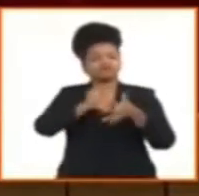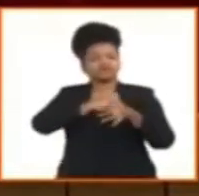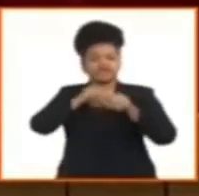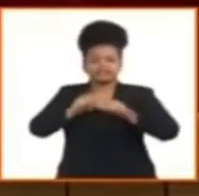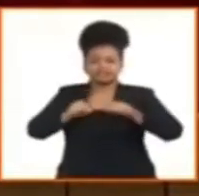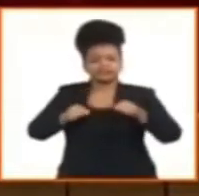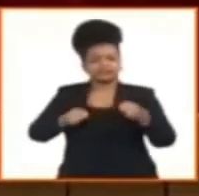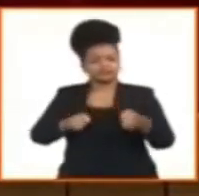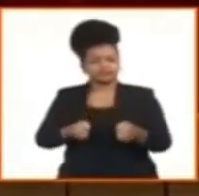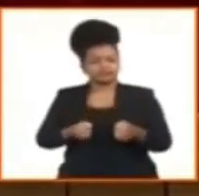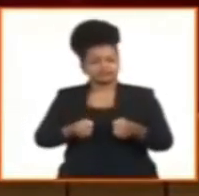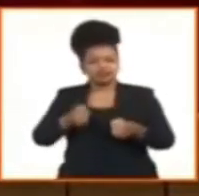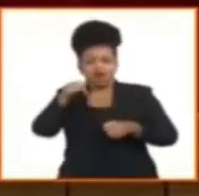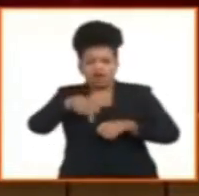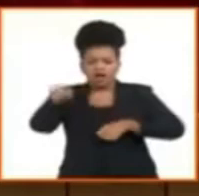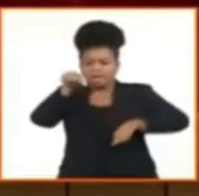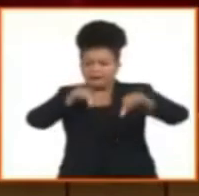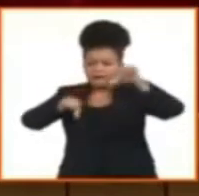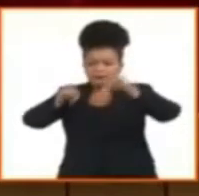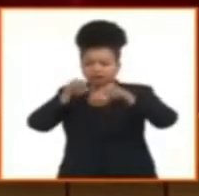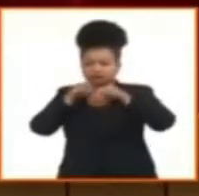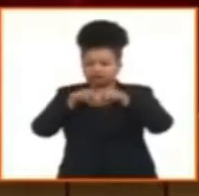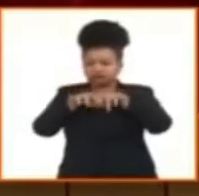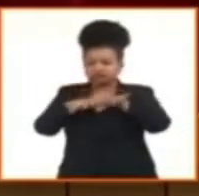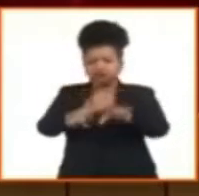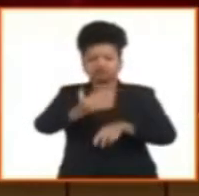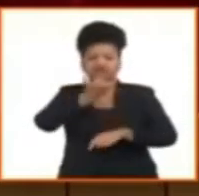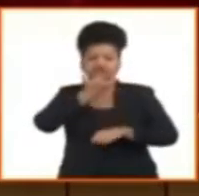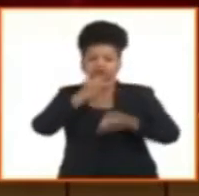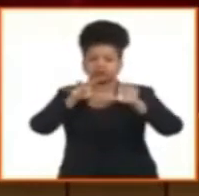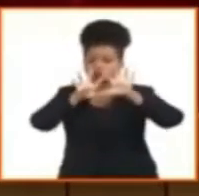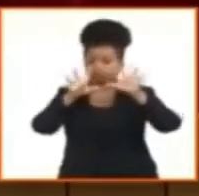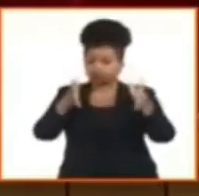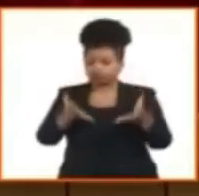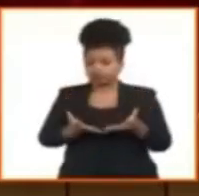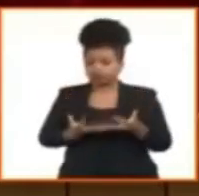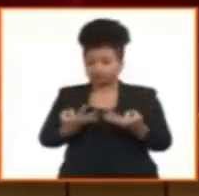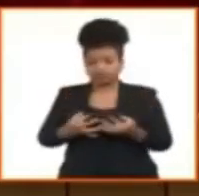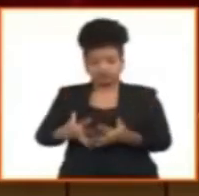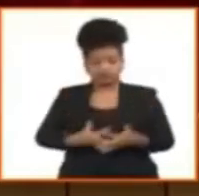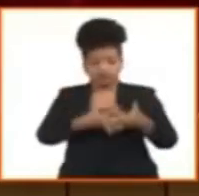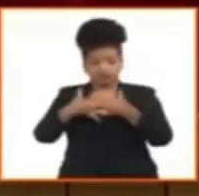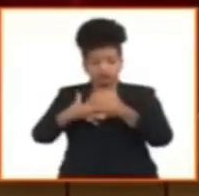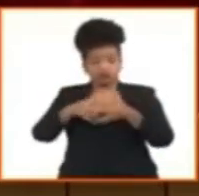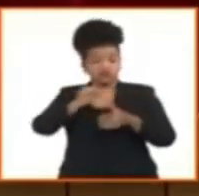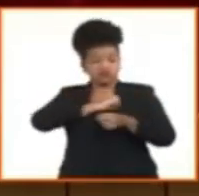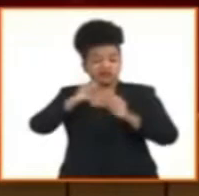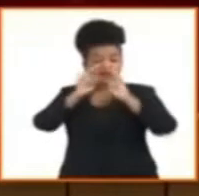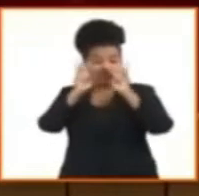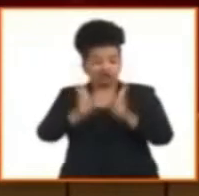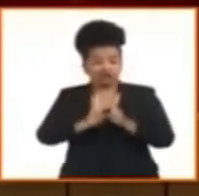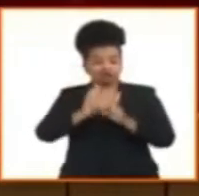uso de laboratorios de intoxicación mediática, por tratar de desvirtuar en ese mundo virtual las